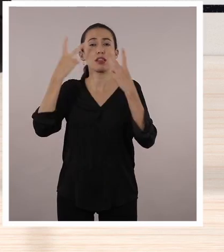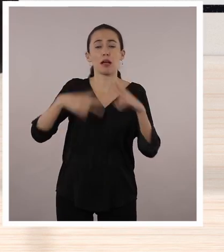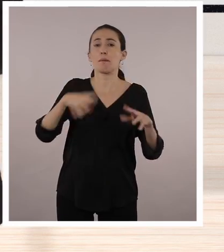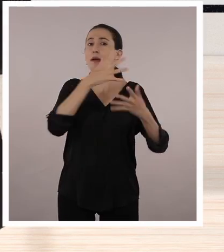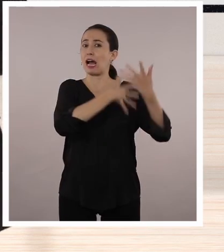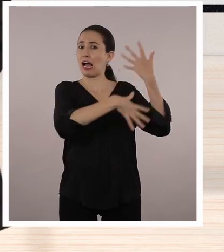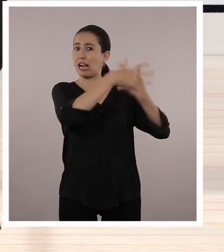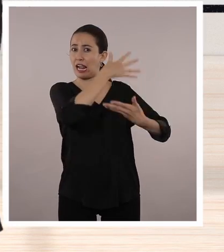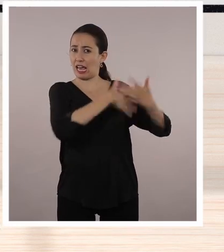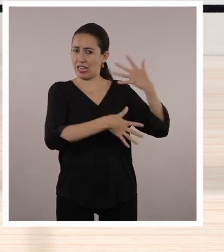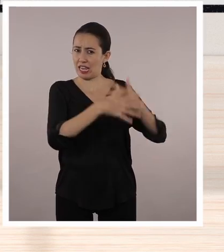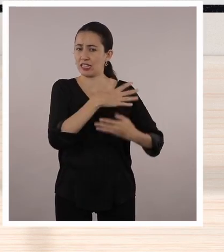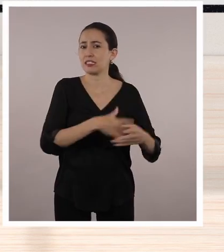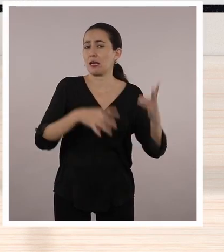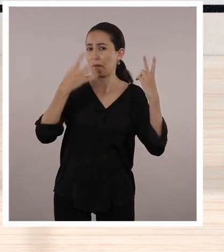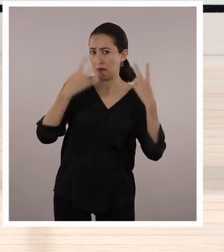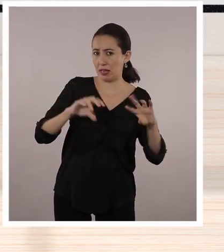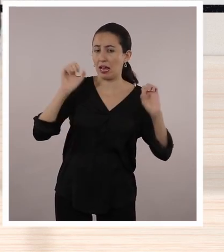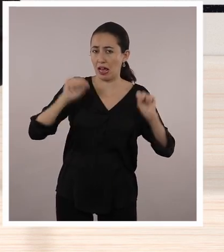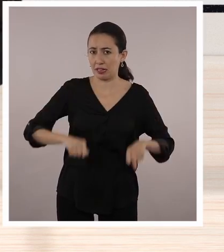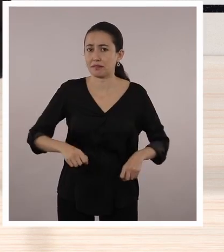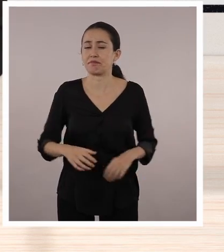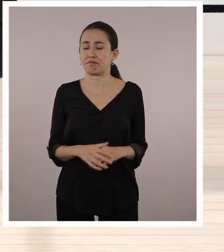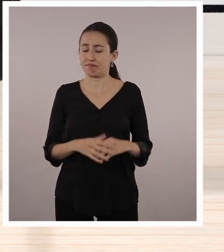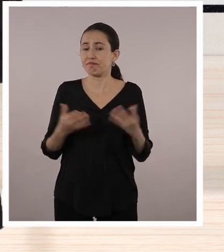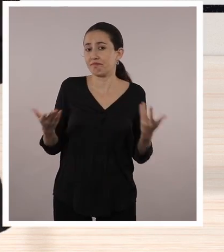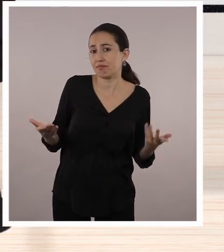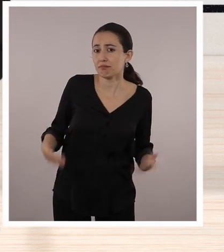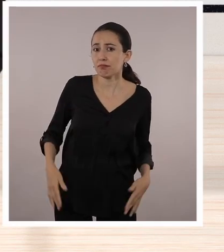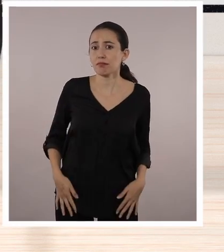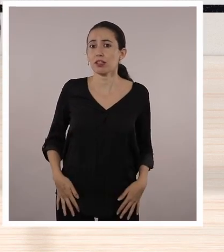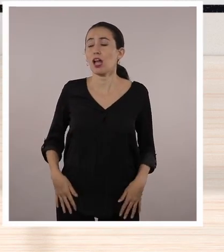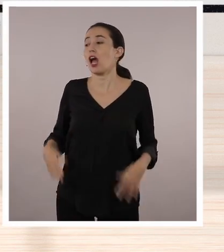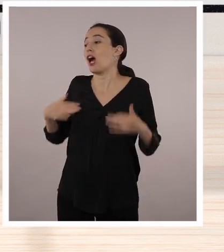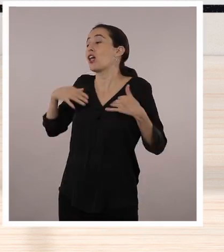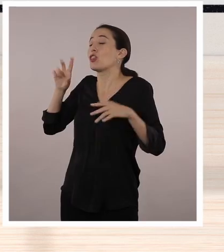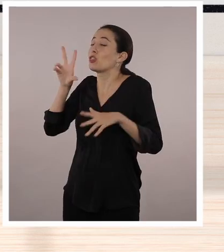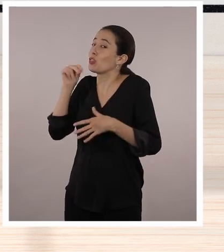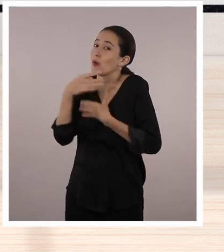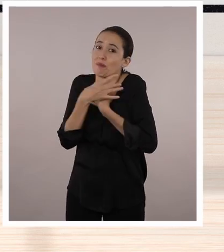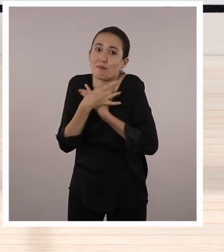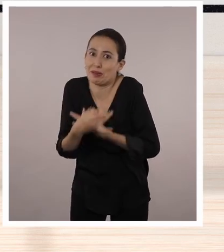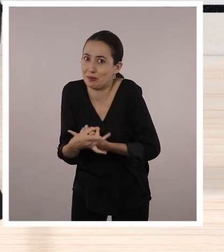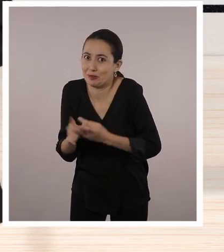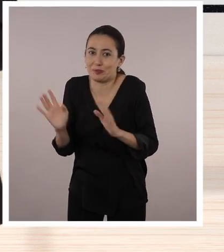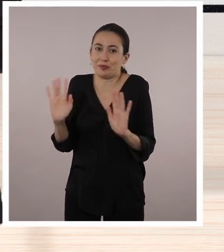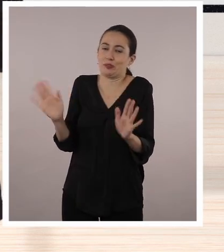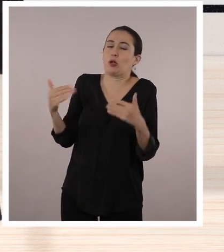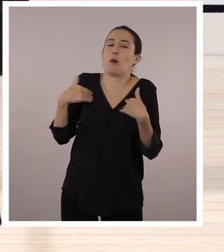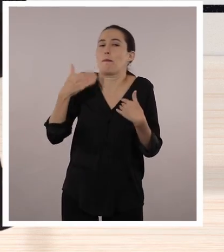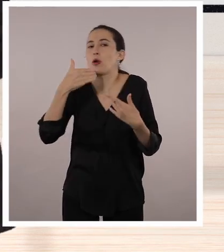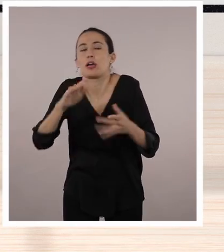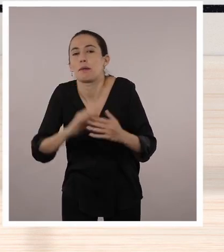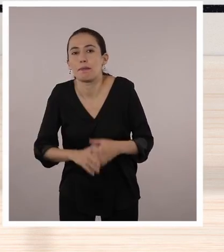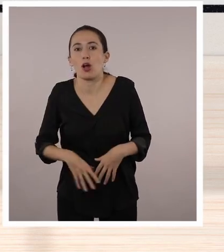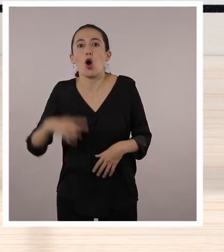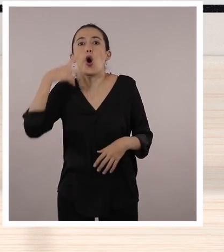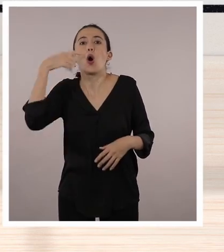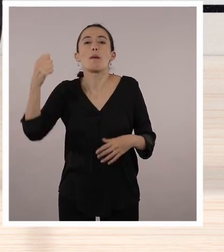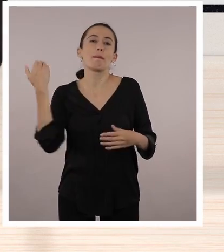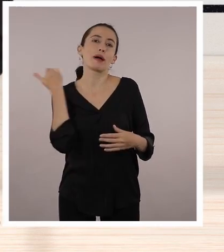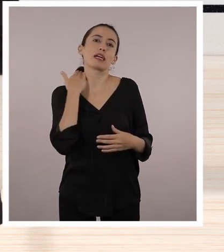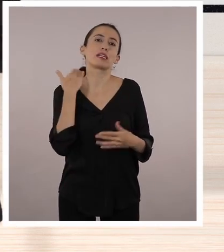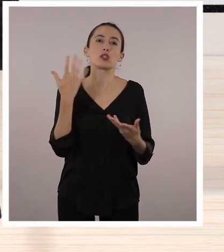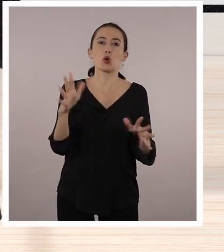hay leyendas así un poco de miedo, de suspenso. No me gusta mucho, por ejemplo, el cura sin